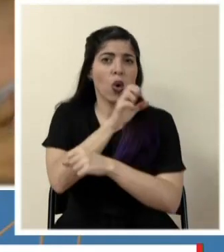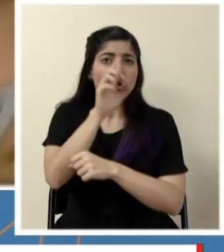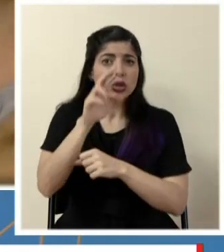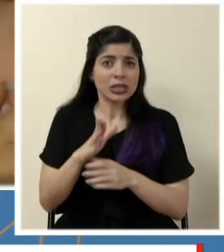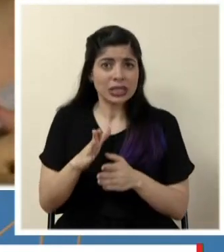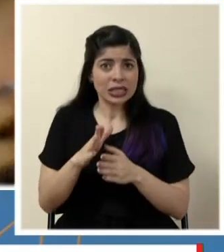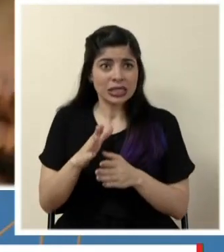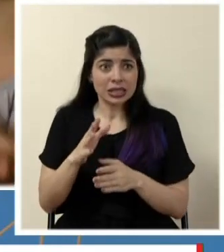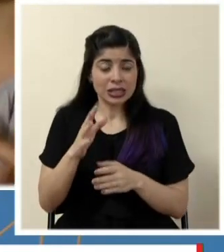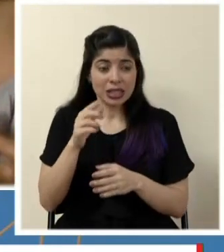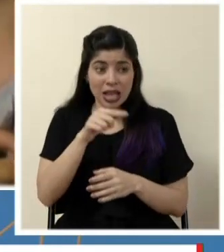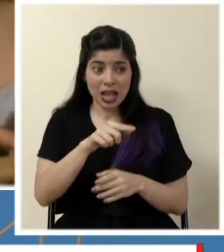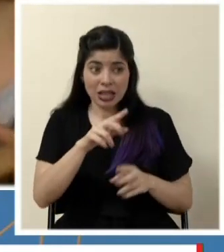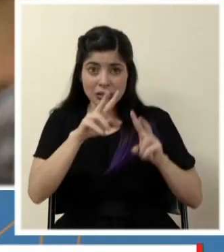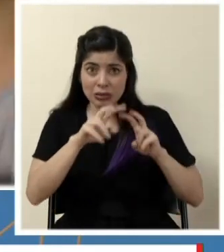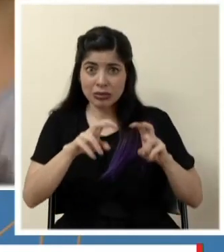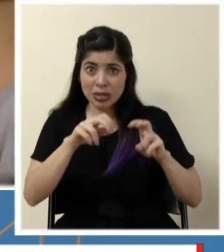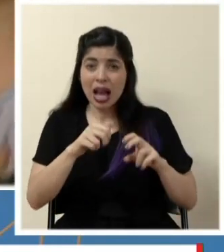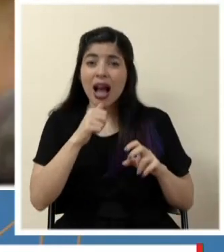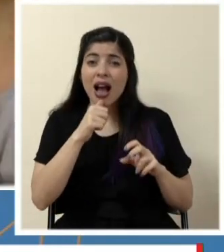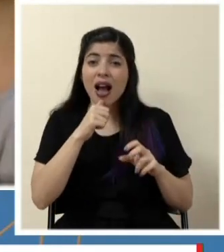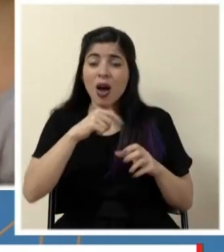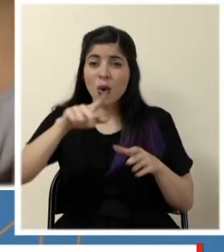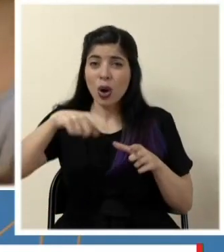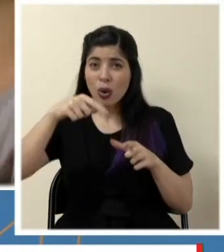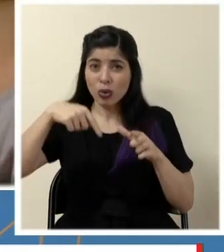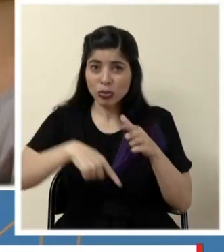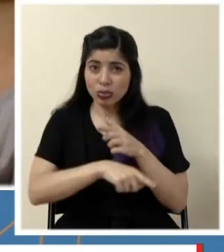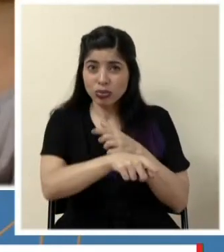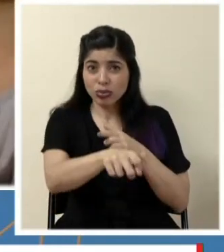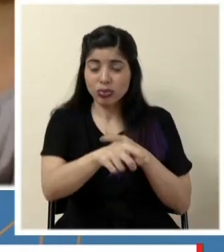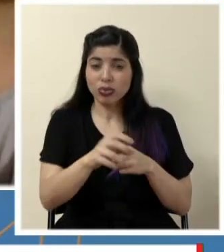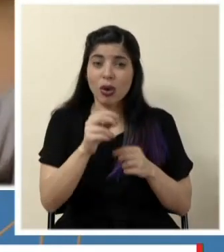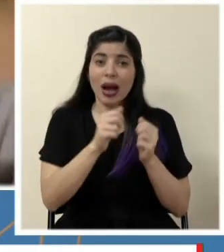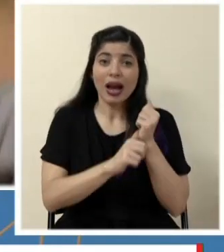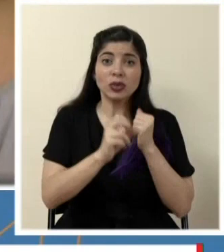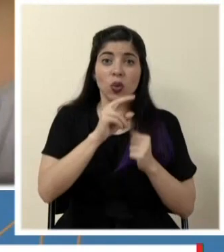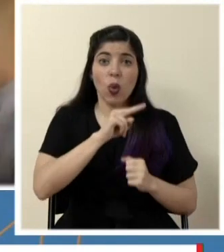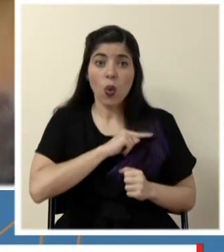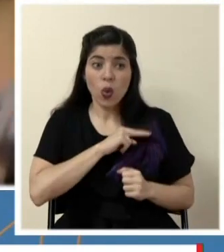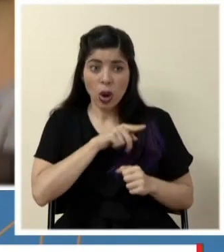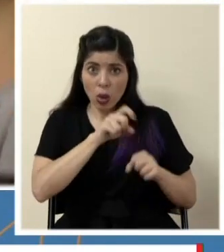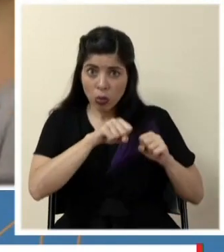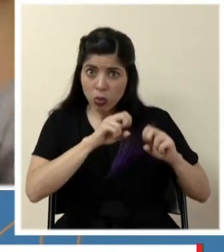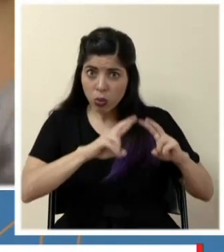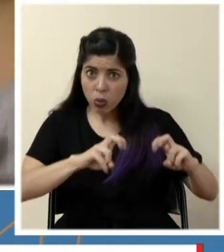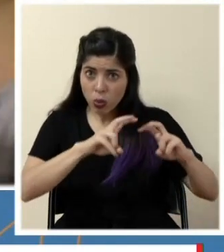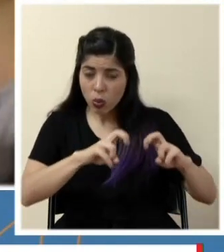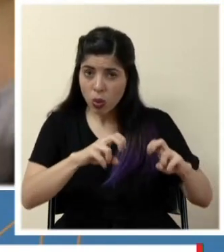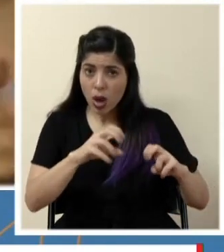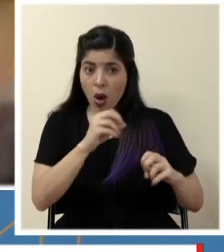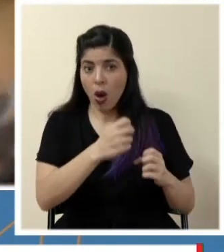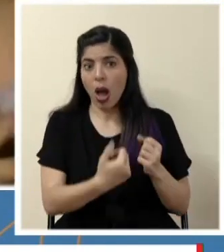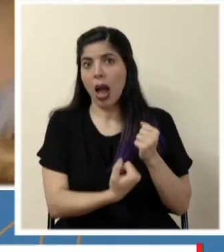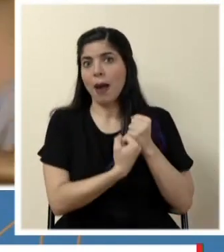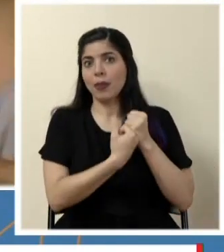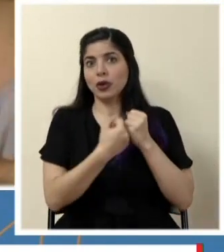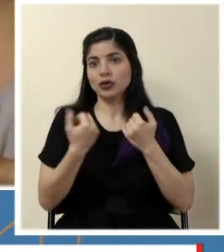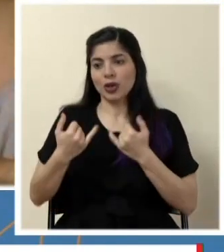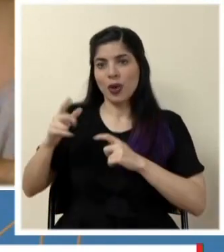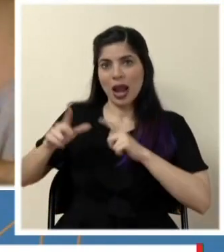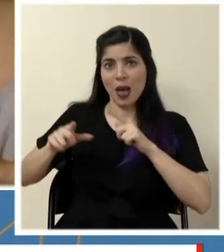costarricenses sobre estas pruebas en aguas residuales, las heces o la orina, y si se podría considerar como apoyo a las pruebas